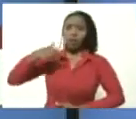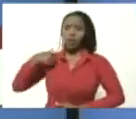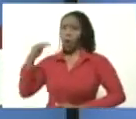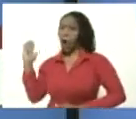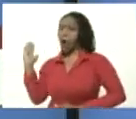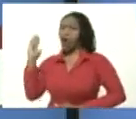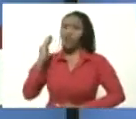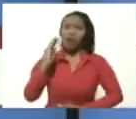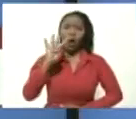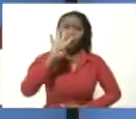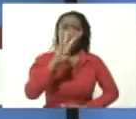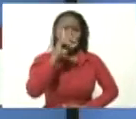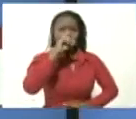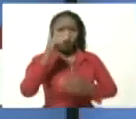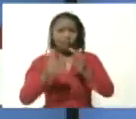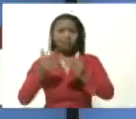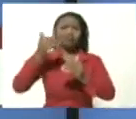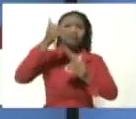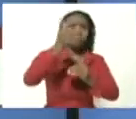regresado después de